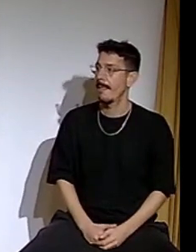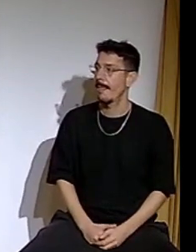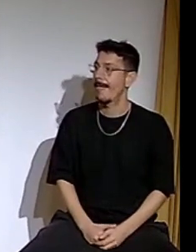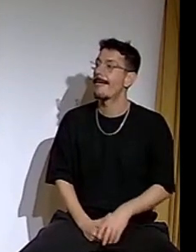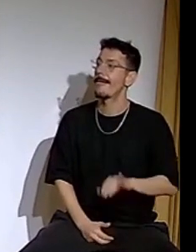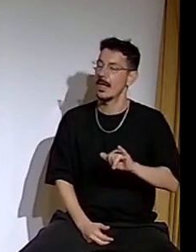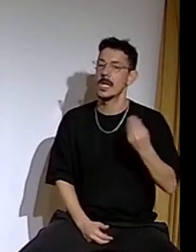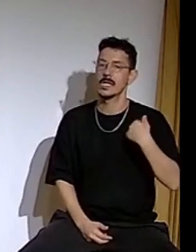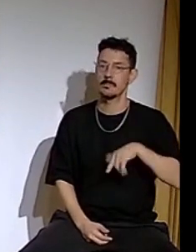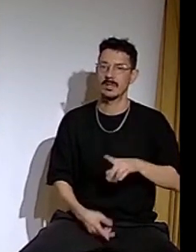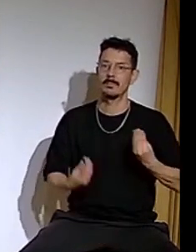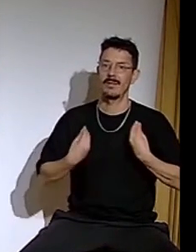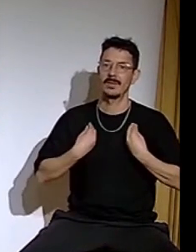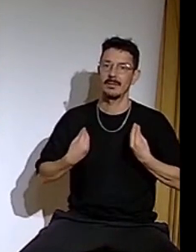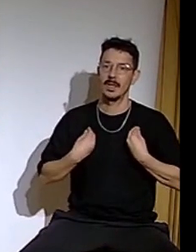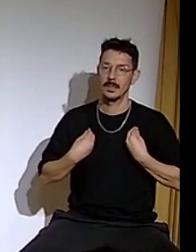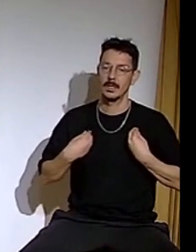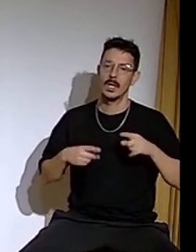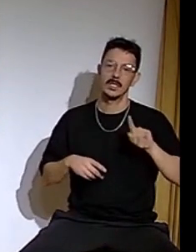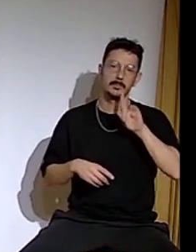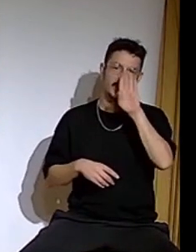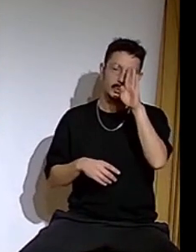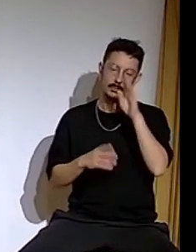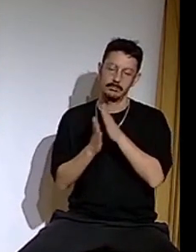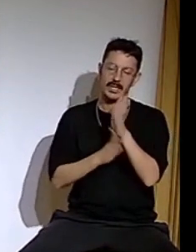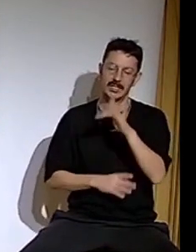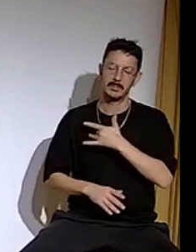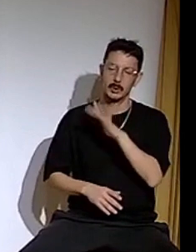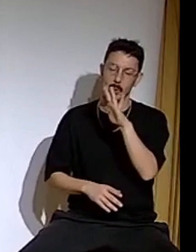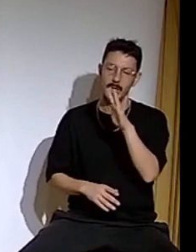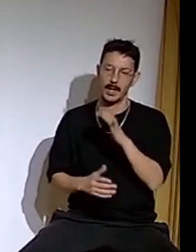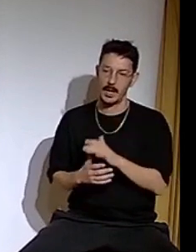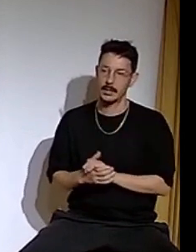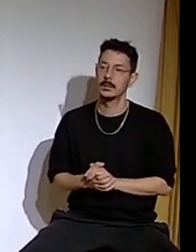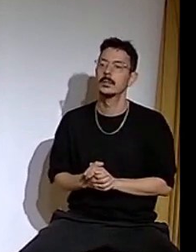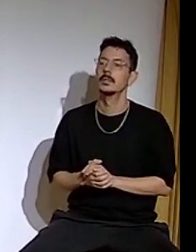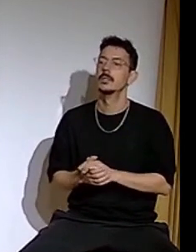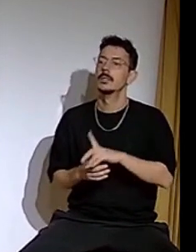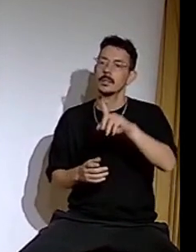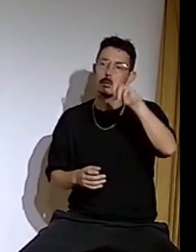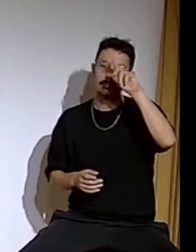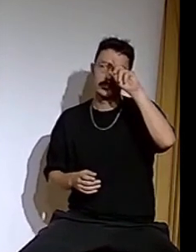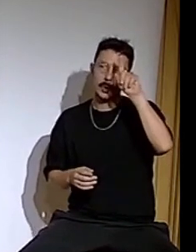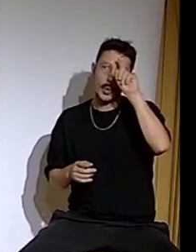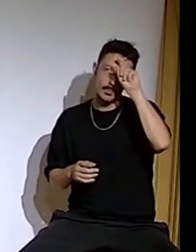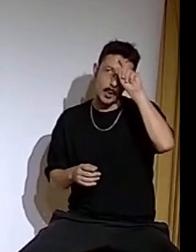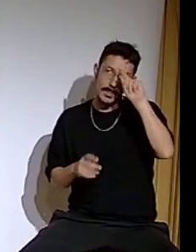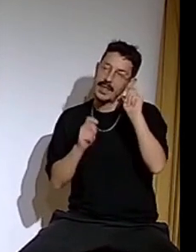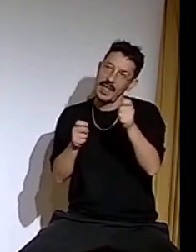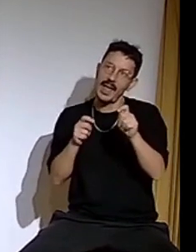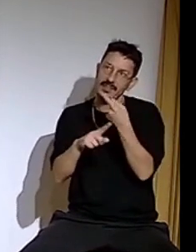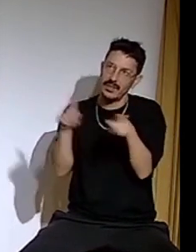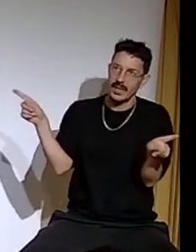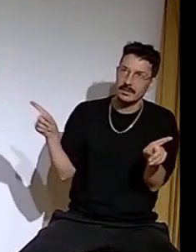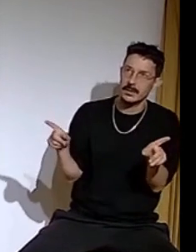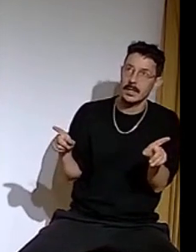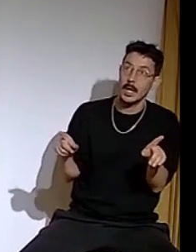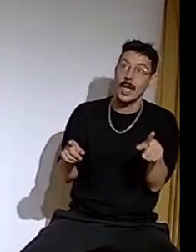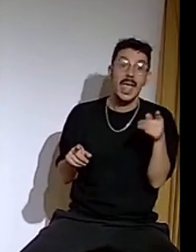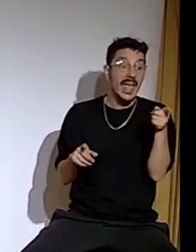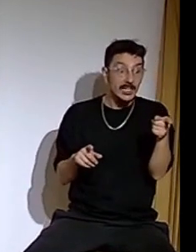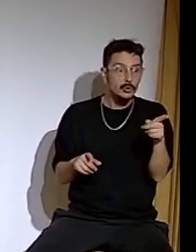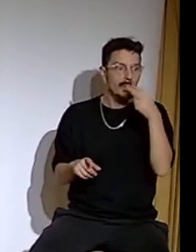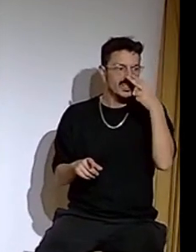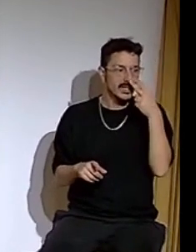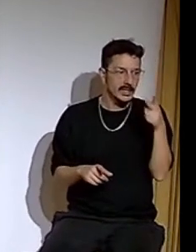Y cómo esa vivencia de espiritualidad también la hemos reformulado renombrado nos hemos apropiado de cosas que nos interesaban y hemos dejado otras que nos hacía